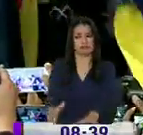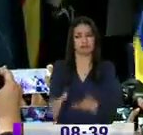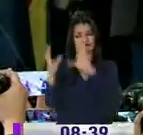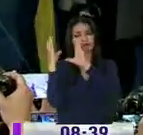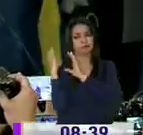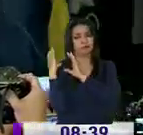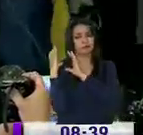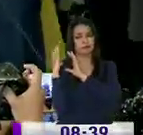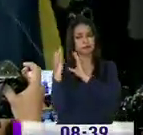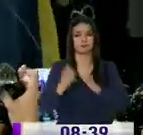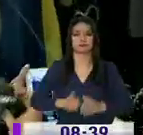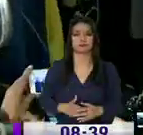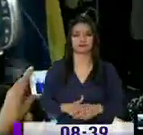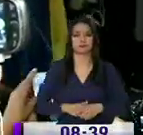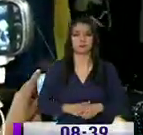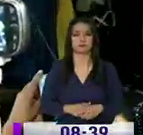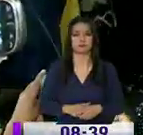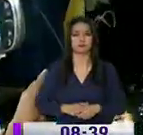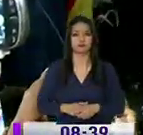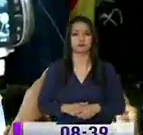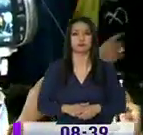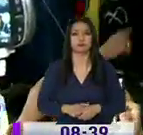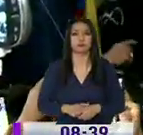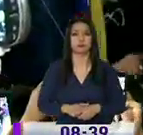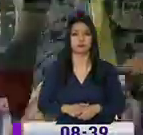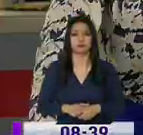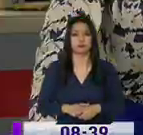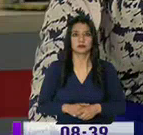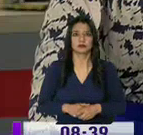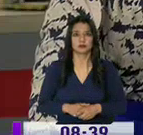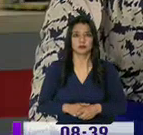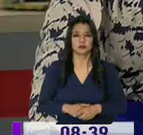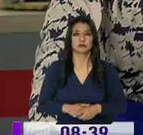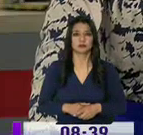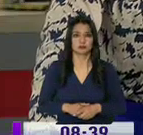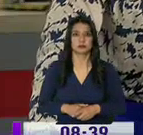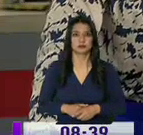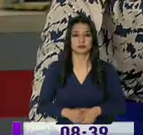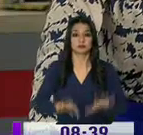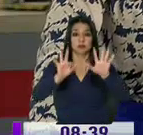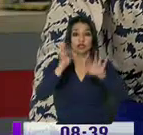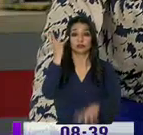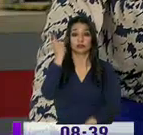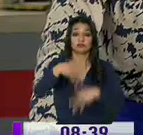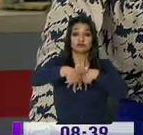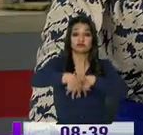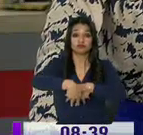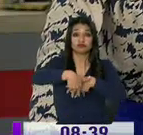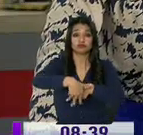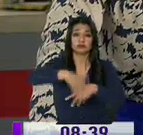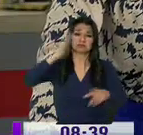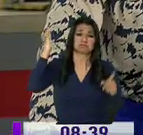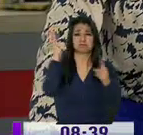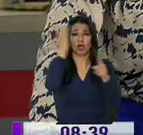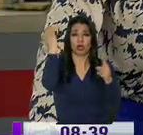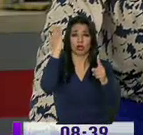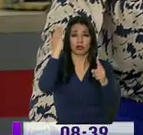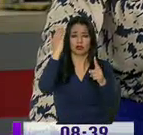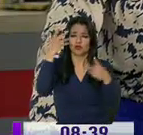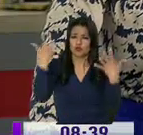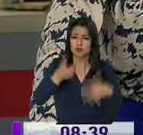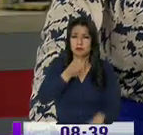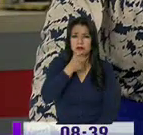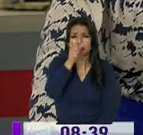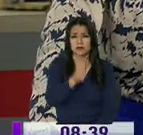cargar el ataúd, informó Javier Rosero. Y en el octavo día de protestas, las agresiones a periodistas llegaron al límite del